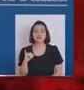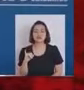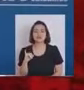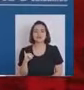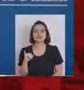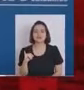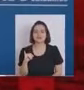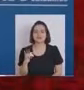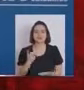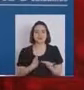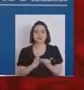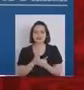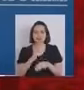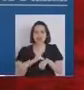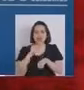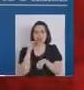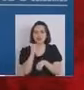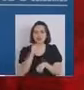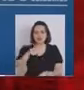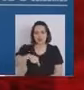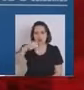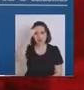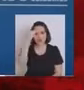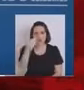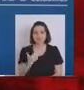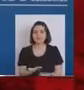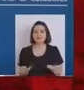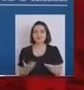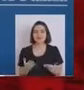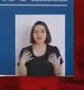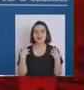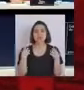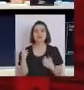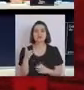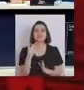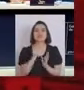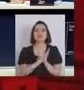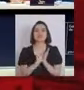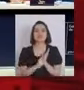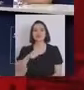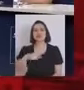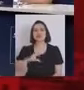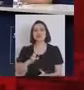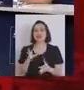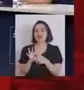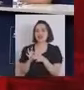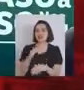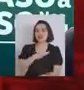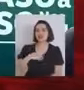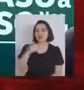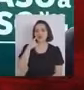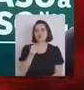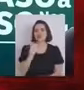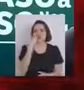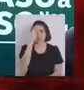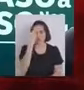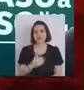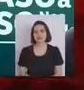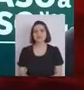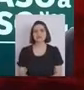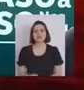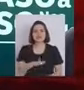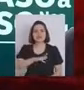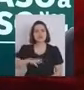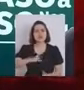anteriores, ¿no?, para poder generar contratos y acuerdos que hoy día ya tienen al país, obviamente, con un paso adelante, insisto, en la